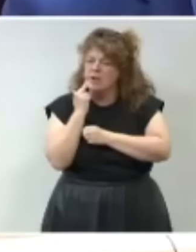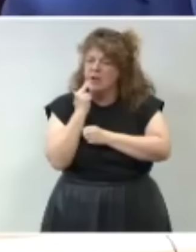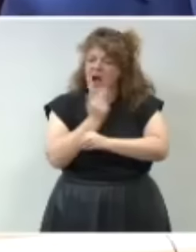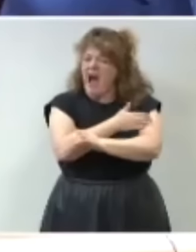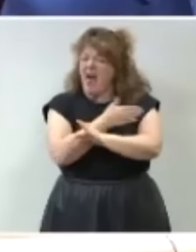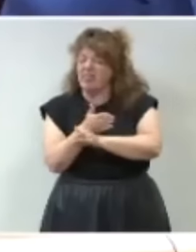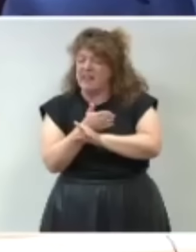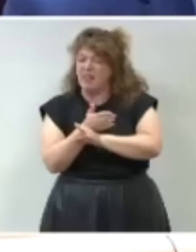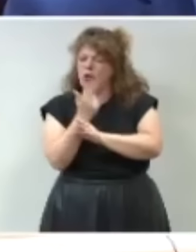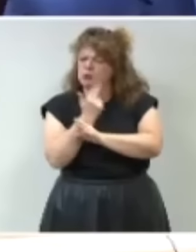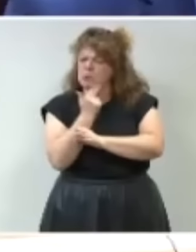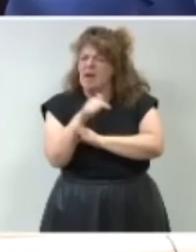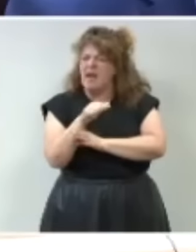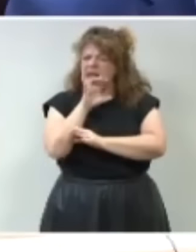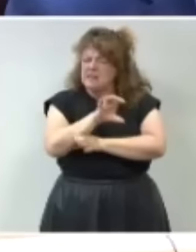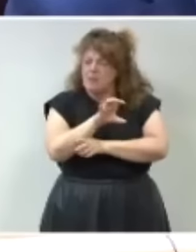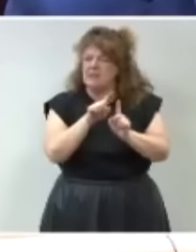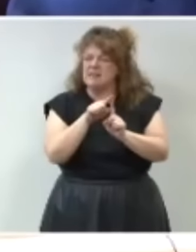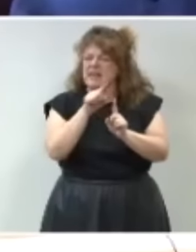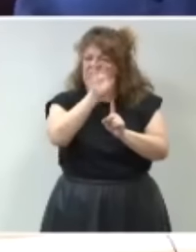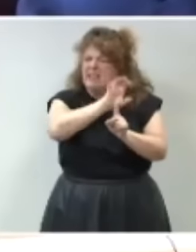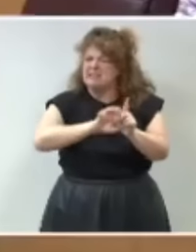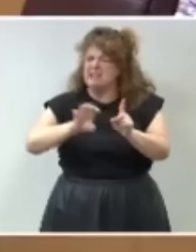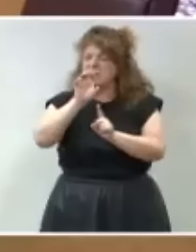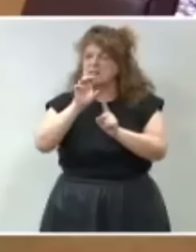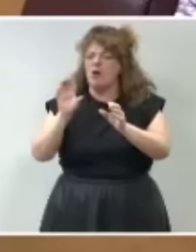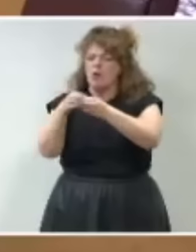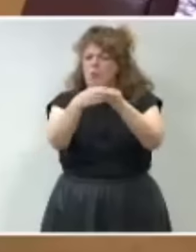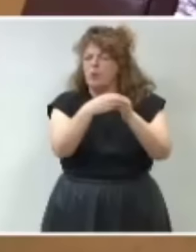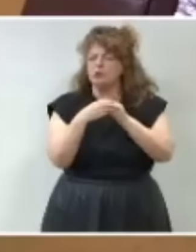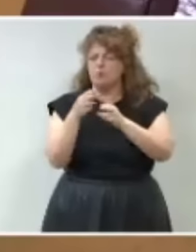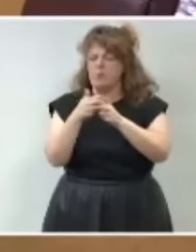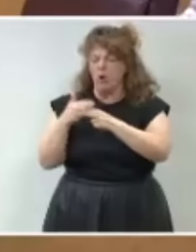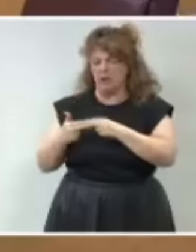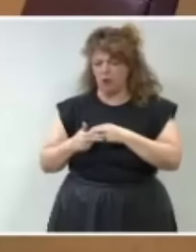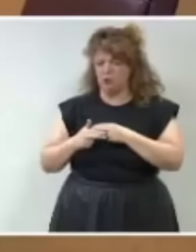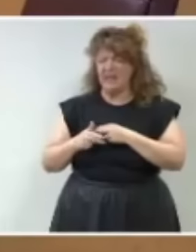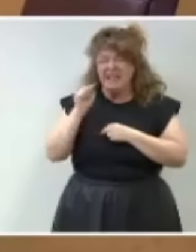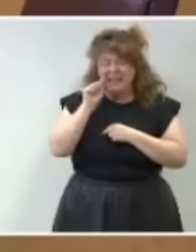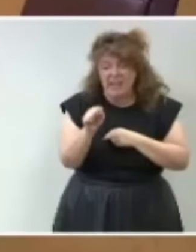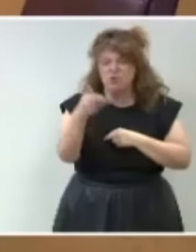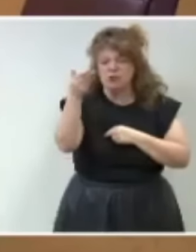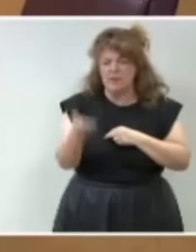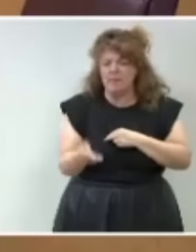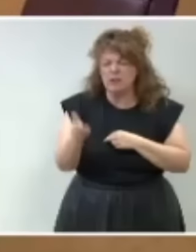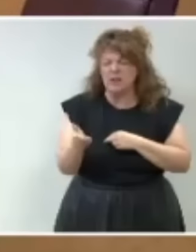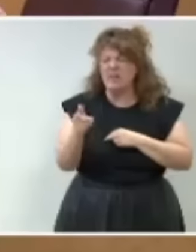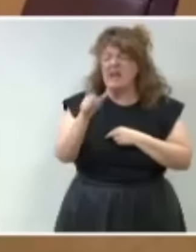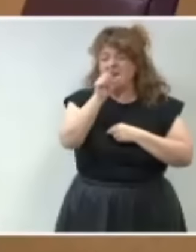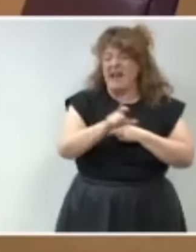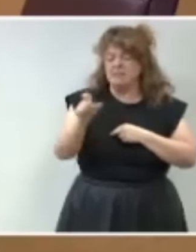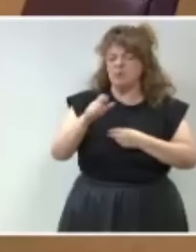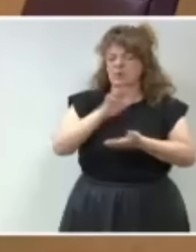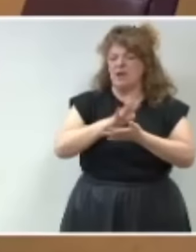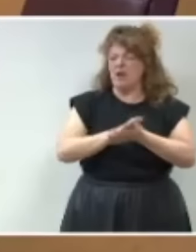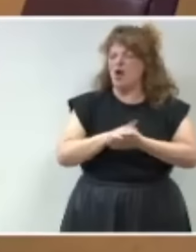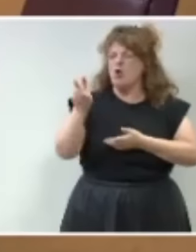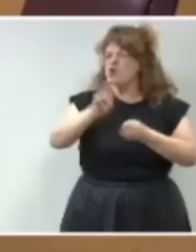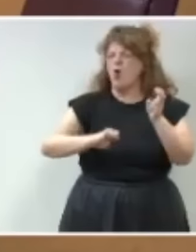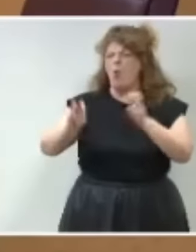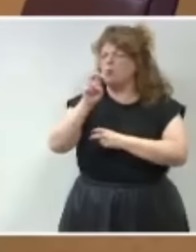con los ciudadanos de este país y con las distintas formaciones políticas. Y eso es lo importante, que los ciudadanos tengan tranquilidad. No busque usted